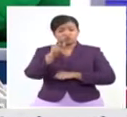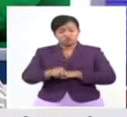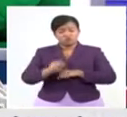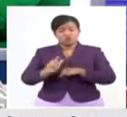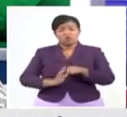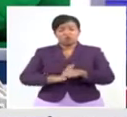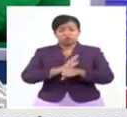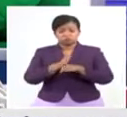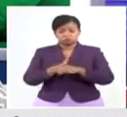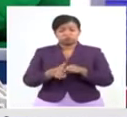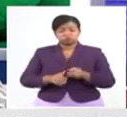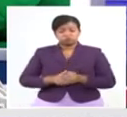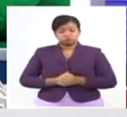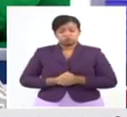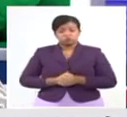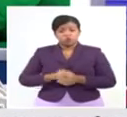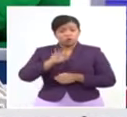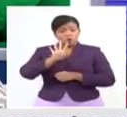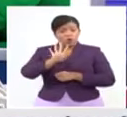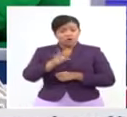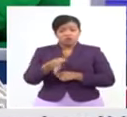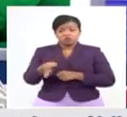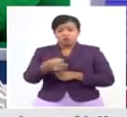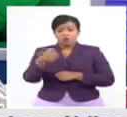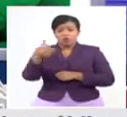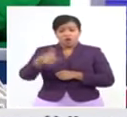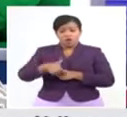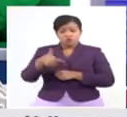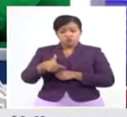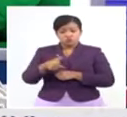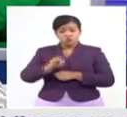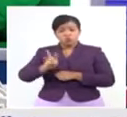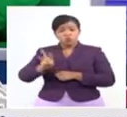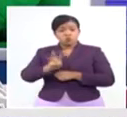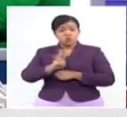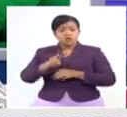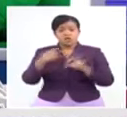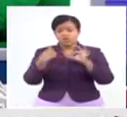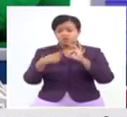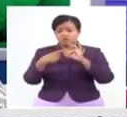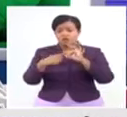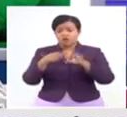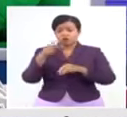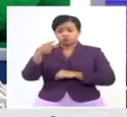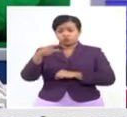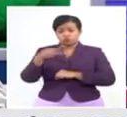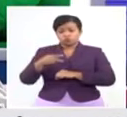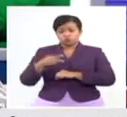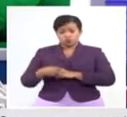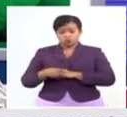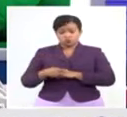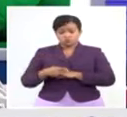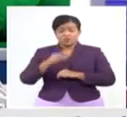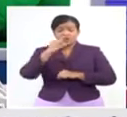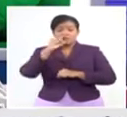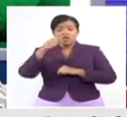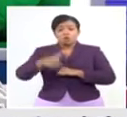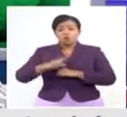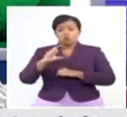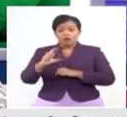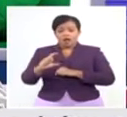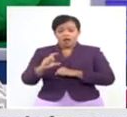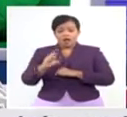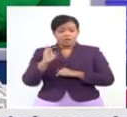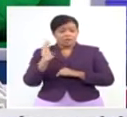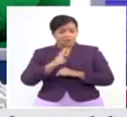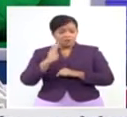del municipio de Jaruco, de Güines y Quibicán, 2 de cada uno, de Bejucal, Batabanó, San José de